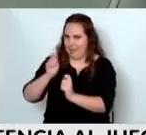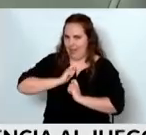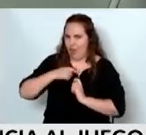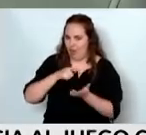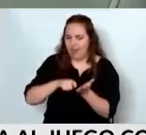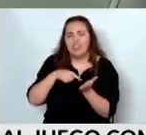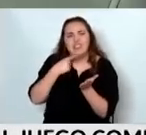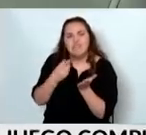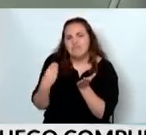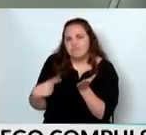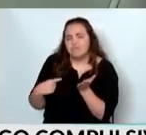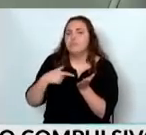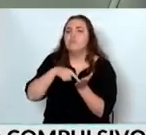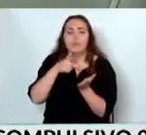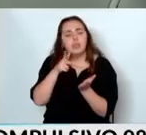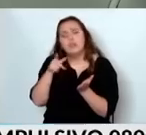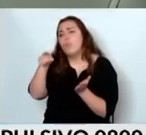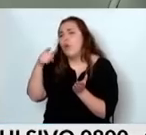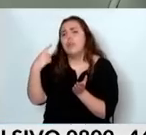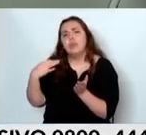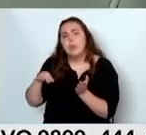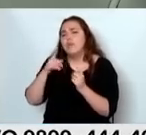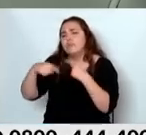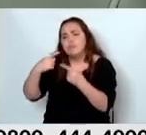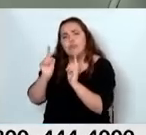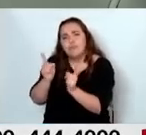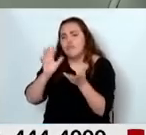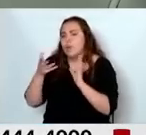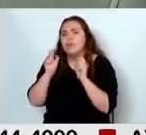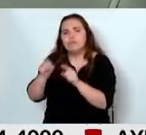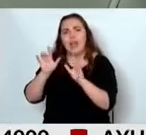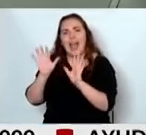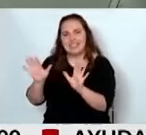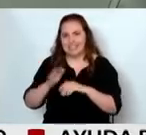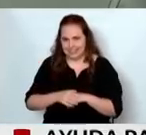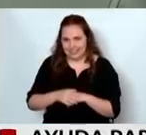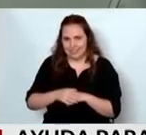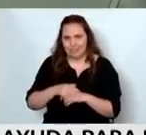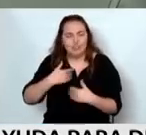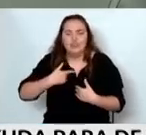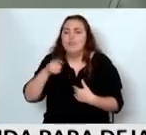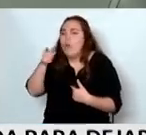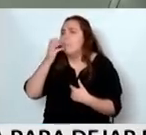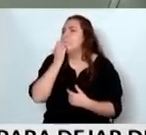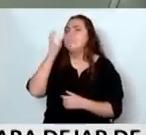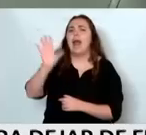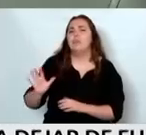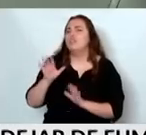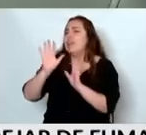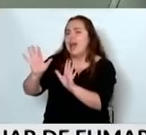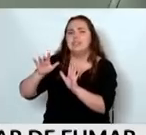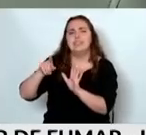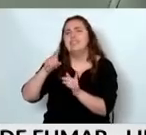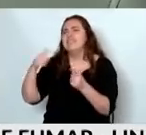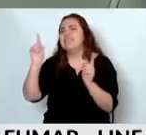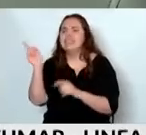que yo no tenía que dejar de ser yo, de lo que yo era, como yo era, y que nada, que yo era maravillosa de la forma en la que yo era. Entonces